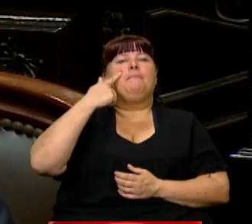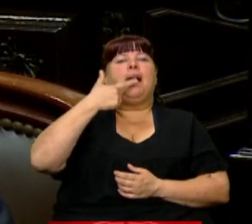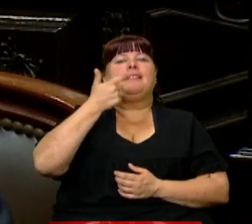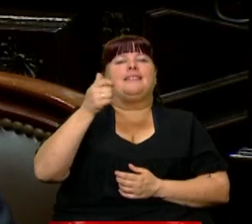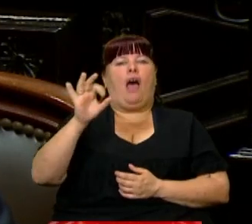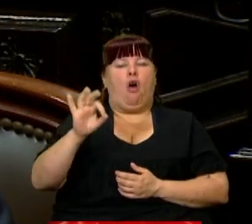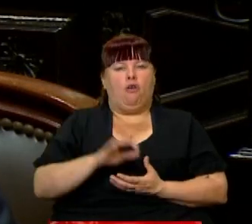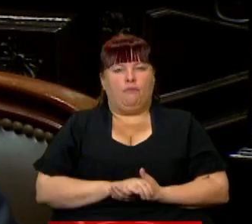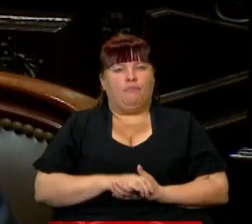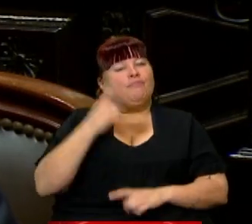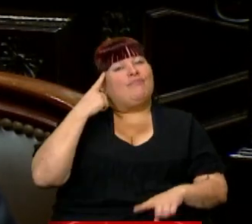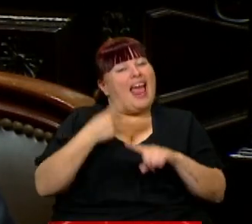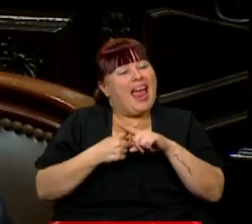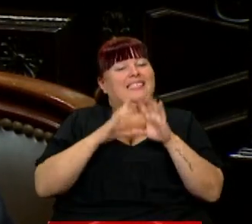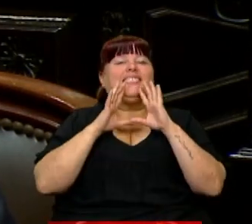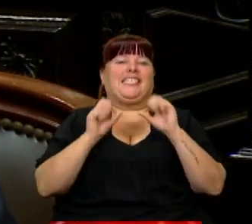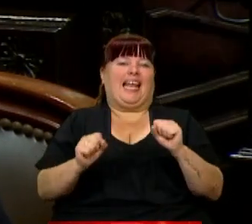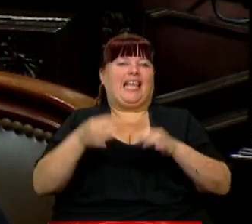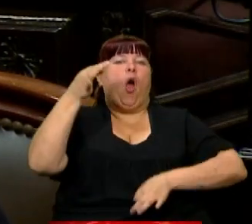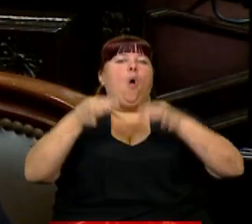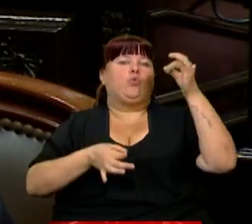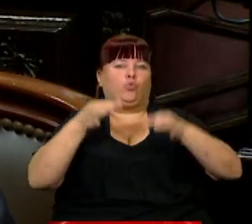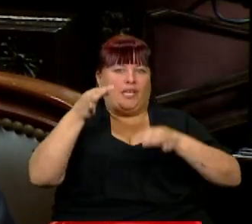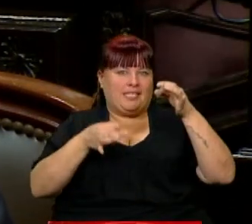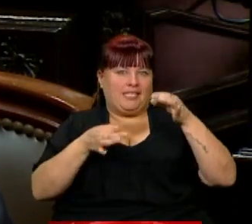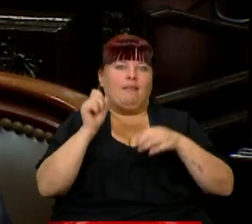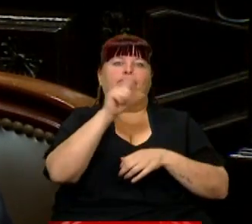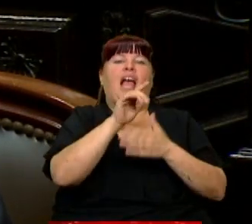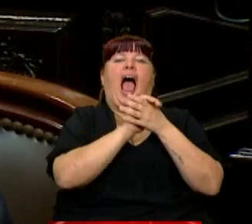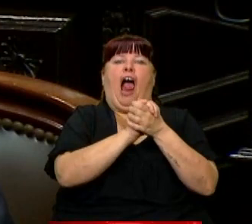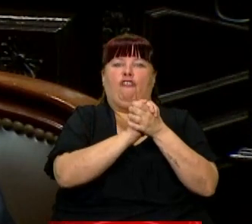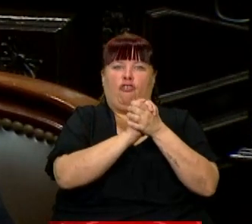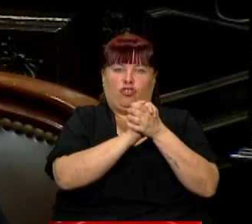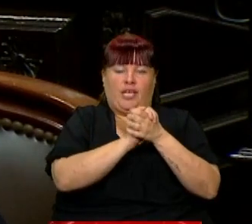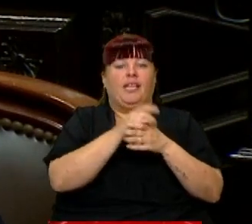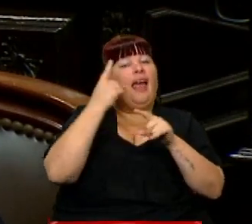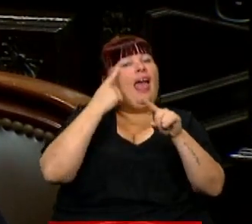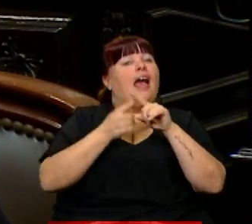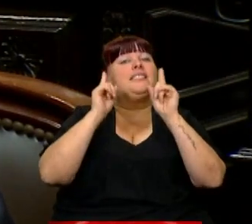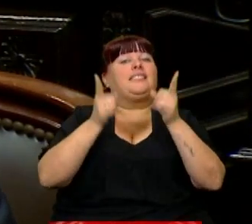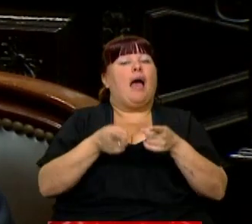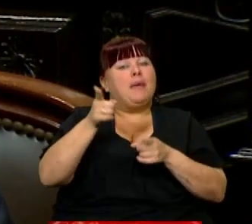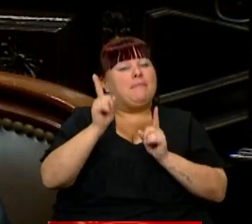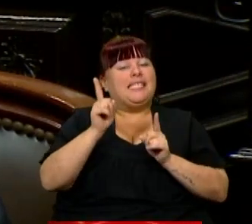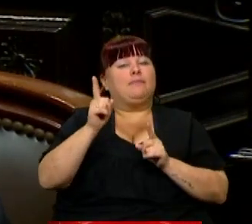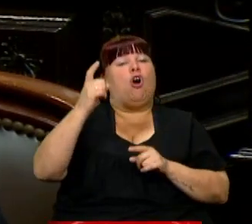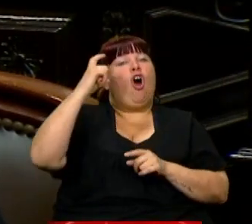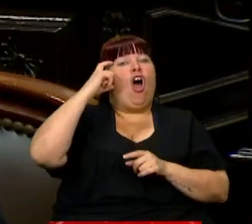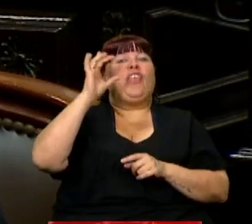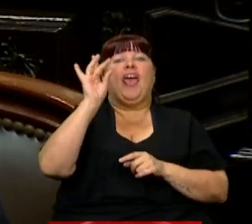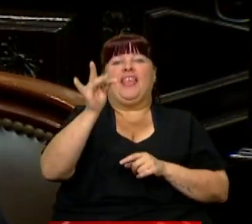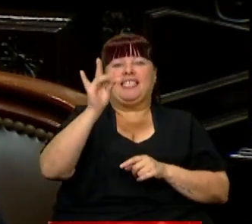Paisao, ex secretario de Justicia de Raúl Alfonsín, y fue quien el